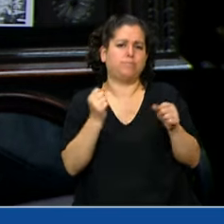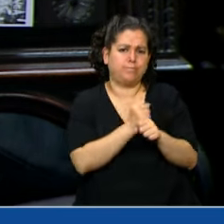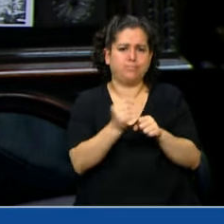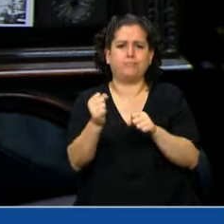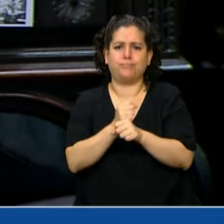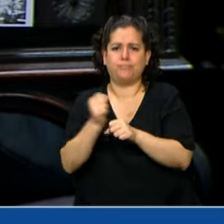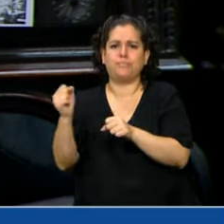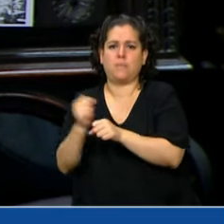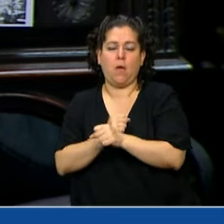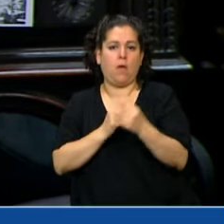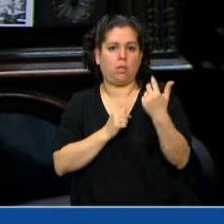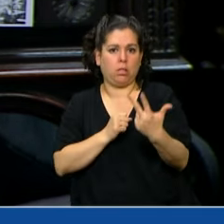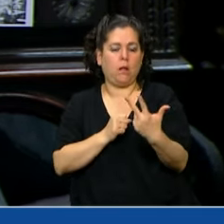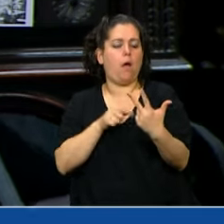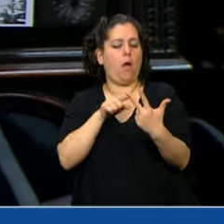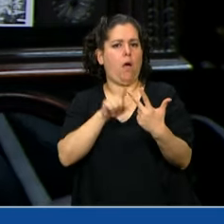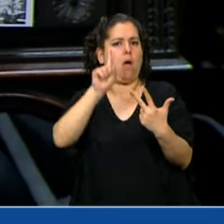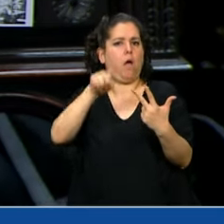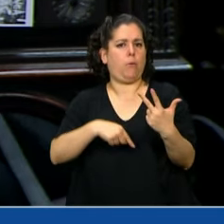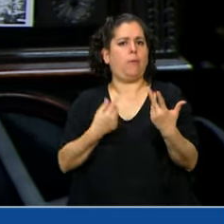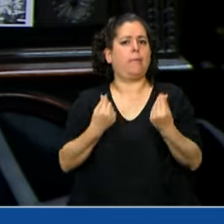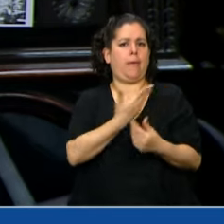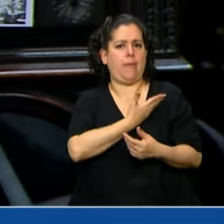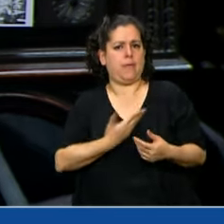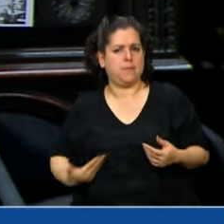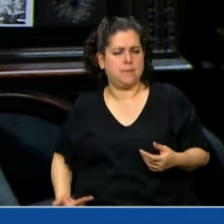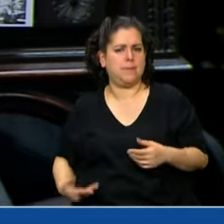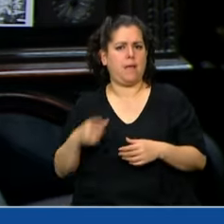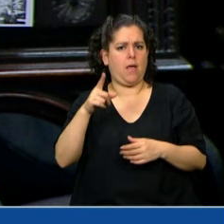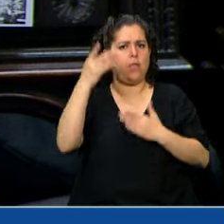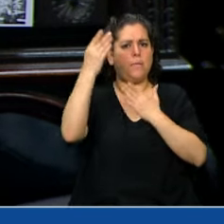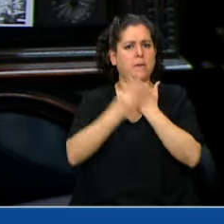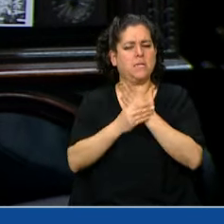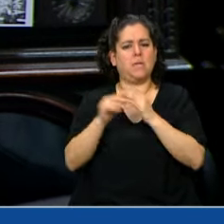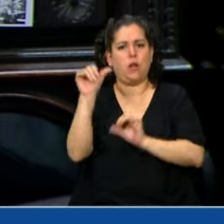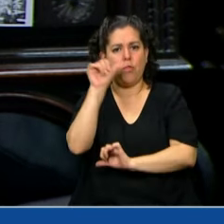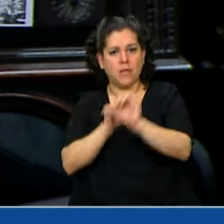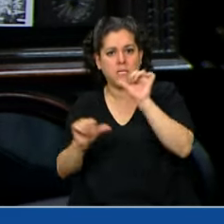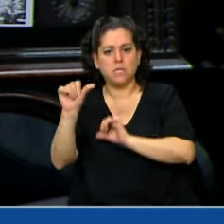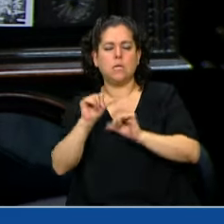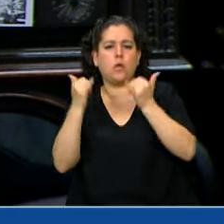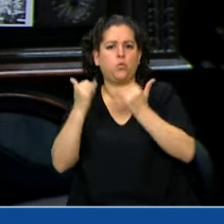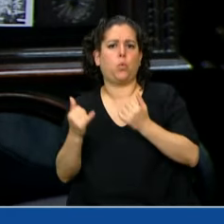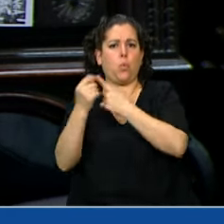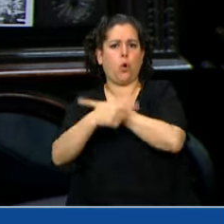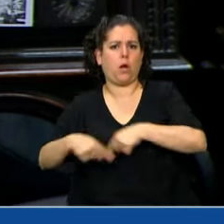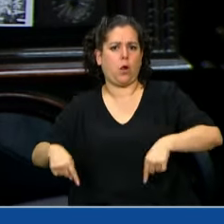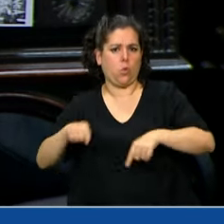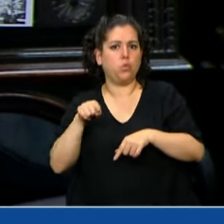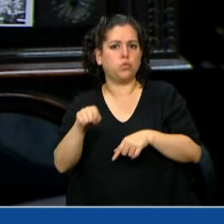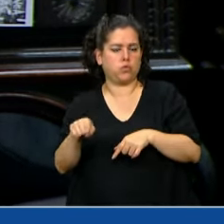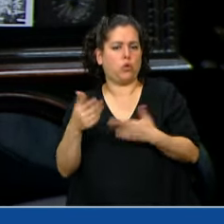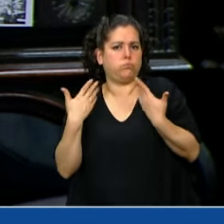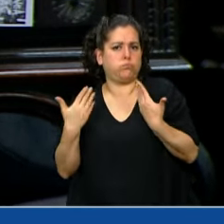esas leyes es que el estado el Ministerio de ciencia tuvo los recursos para